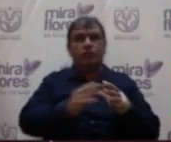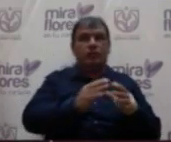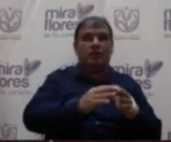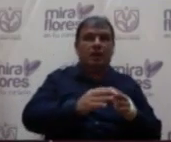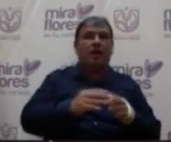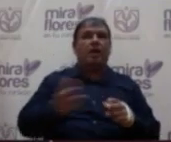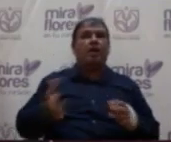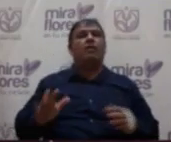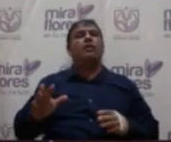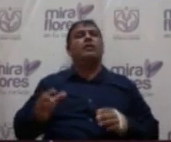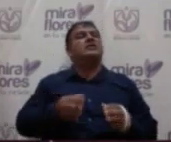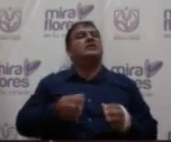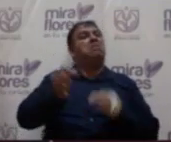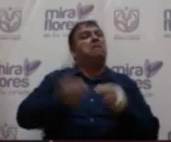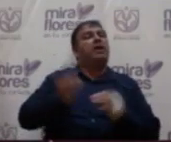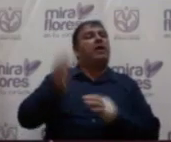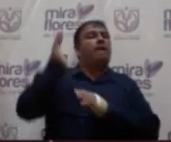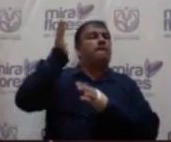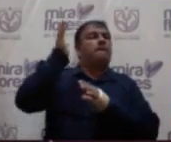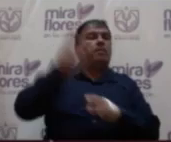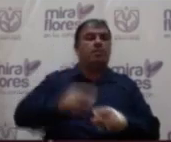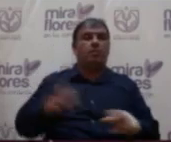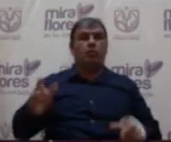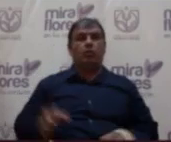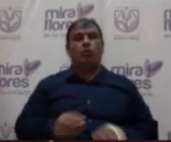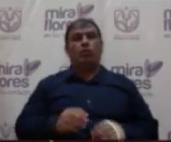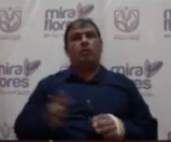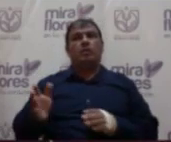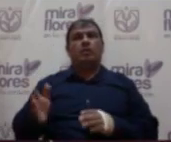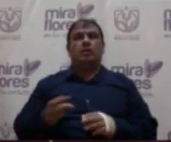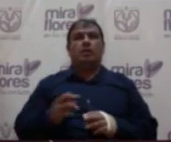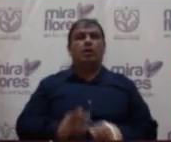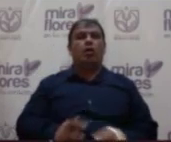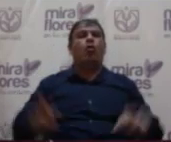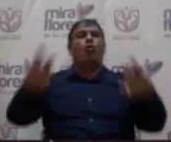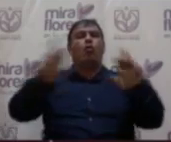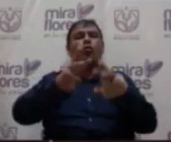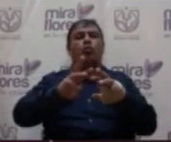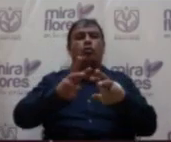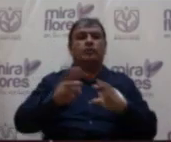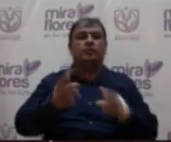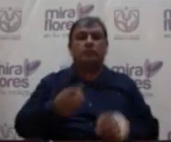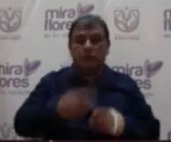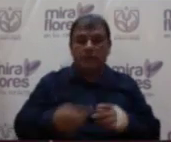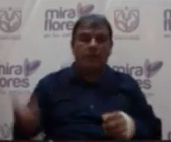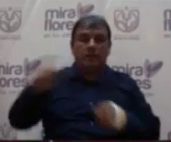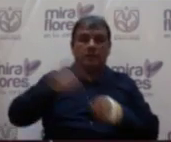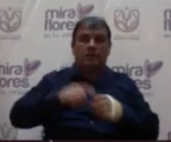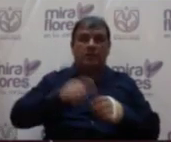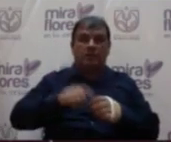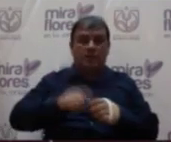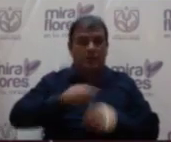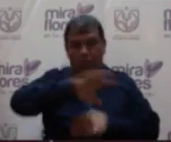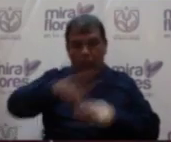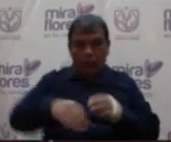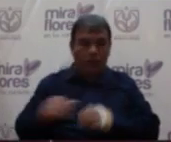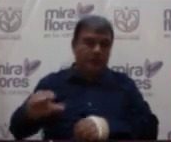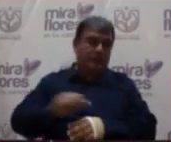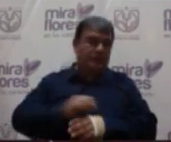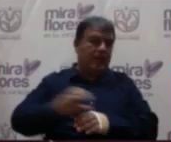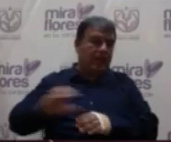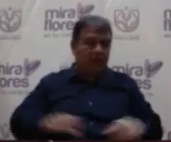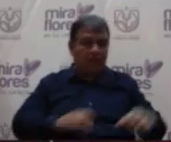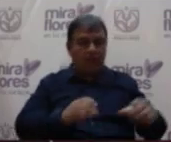disertar en un panel organizado por Naciones Unidas en ese aspecto y participar de todas las actividades